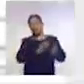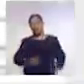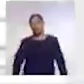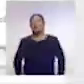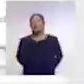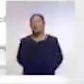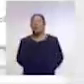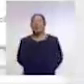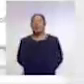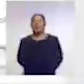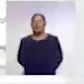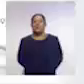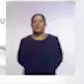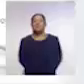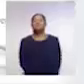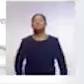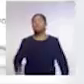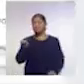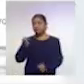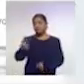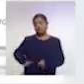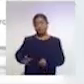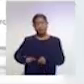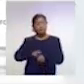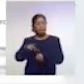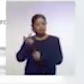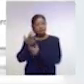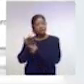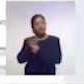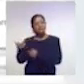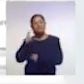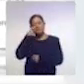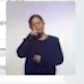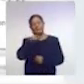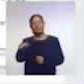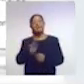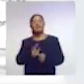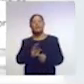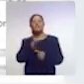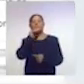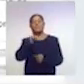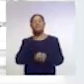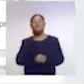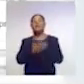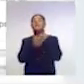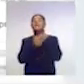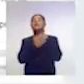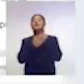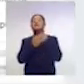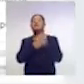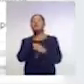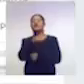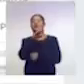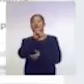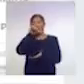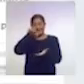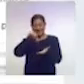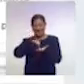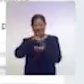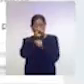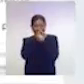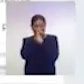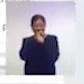Y en este sentido, el gobernador Marco Mena compartió un tuit con el siguiente mensaje: el próximo centro de investigación